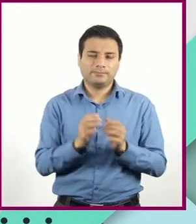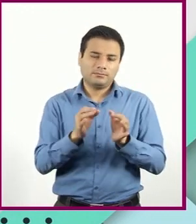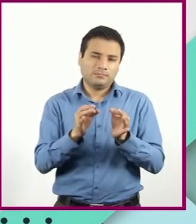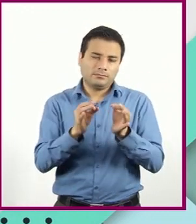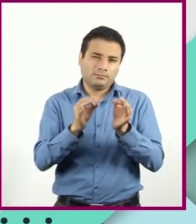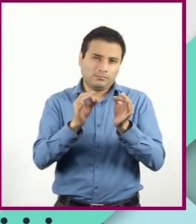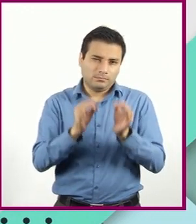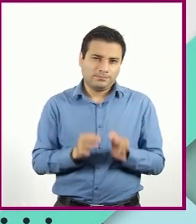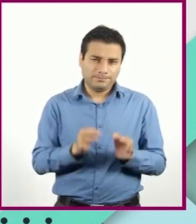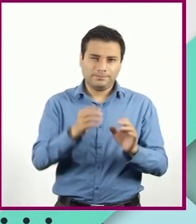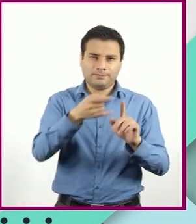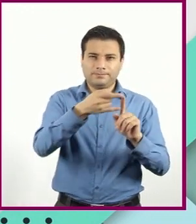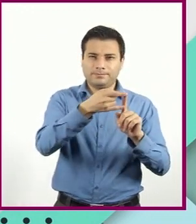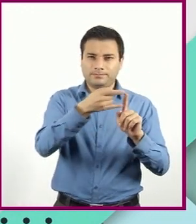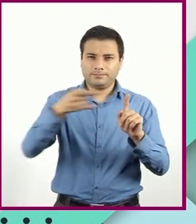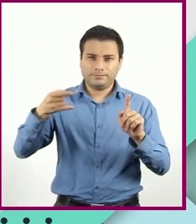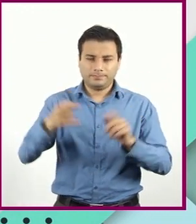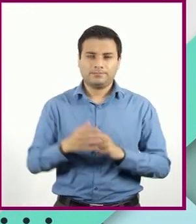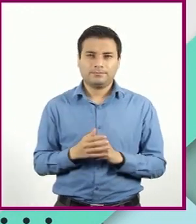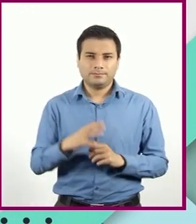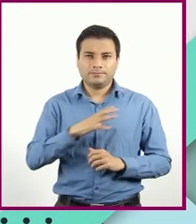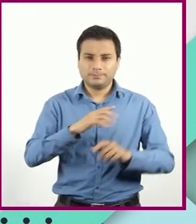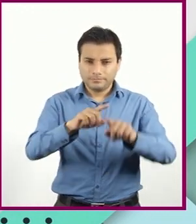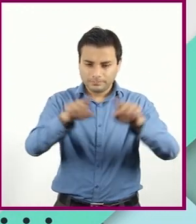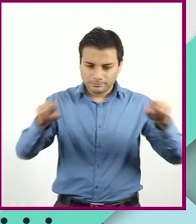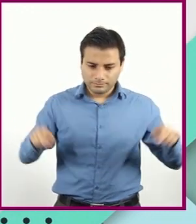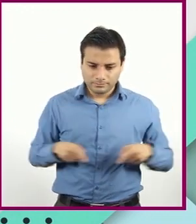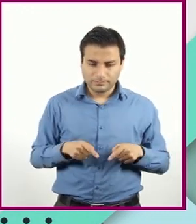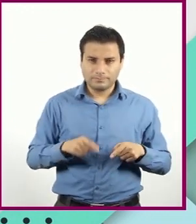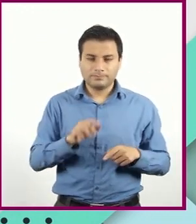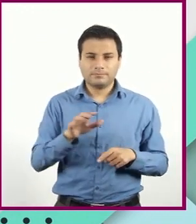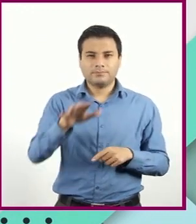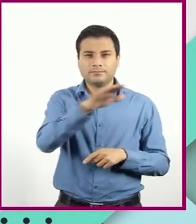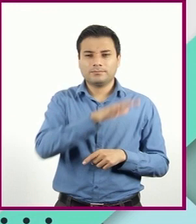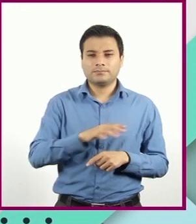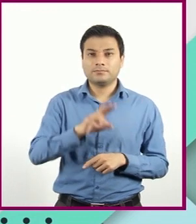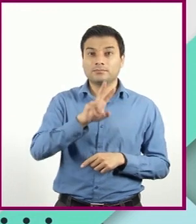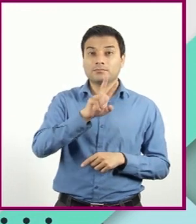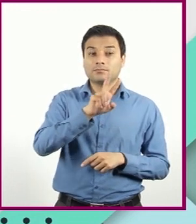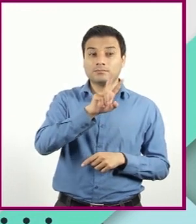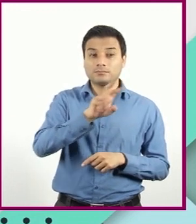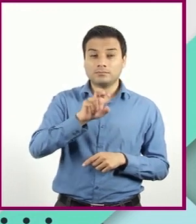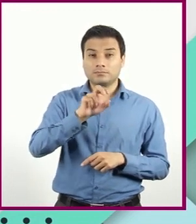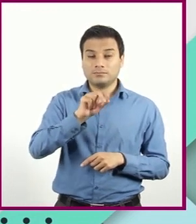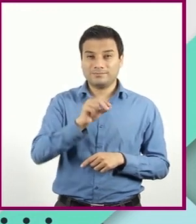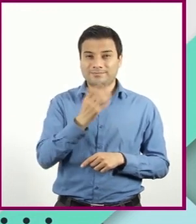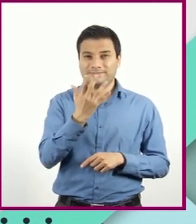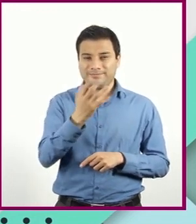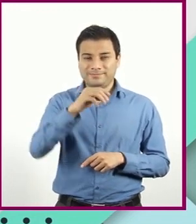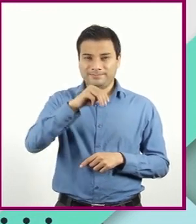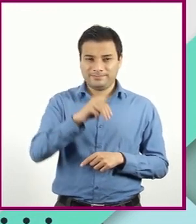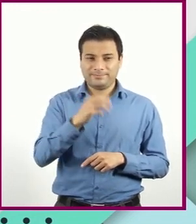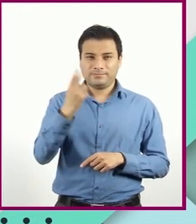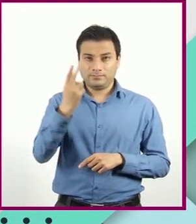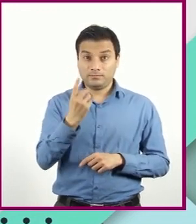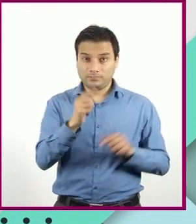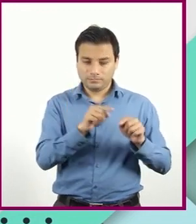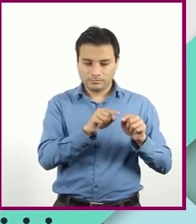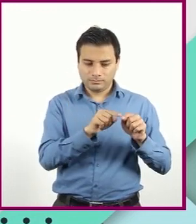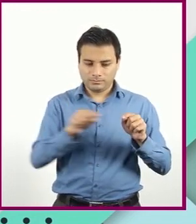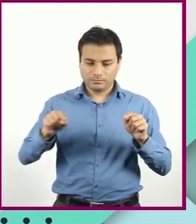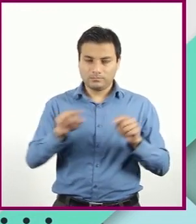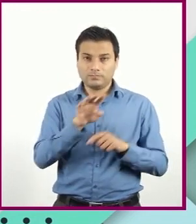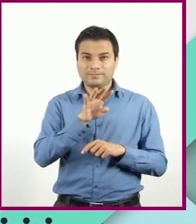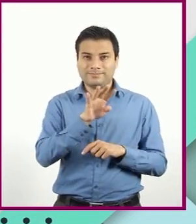rectangular. Sabe que tiene un área de 285 metros cuadrados y tiene un lado que mide